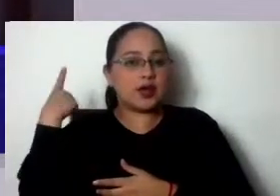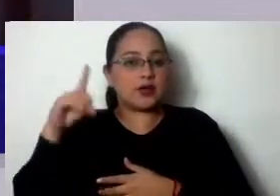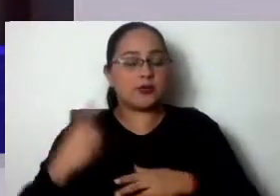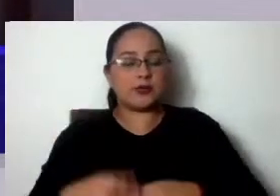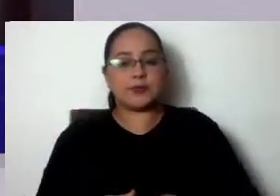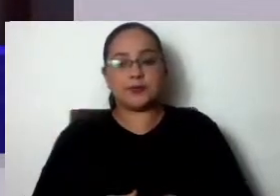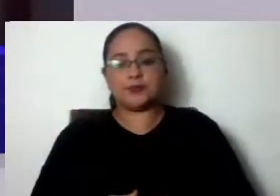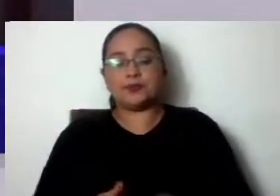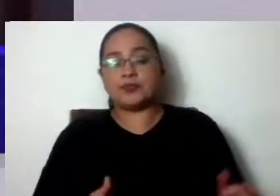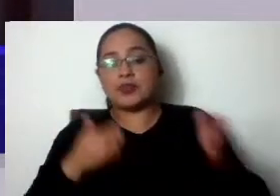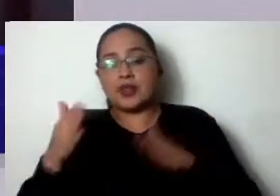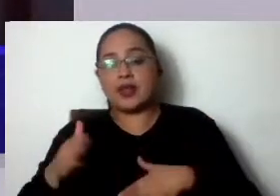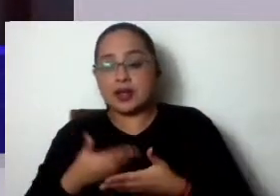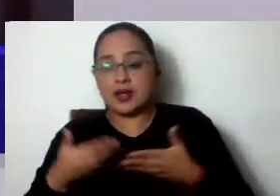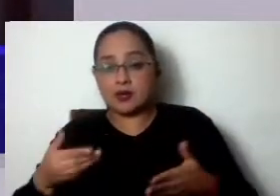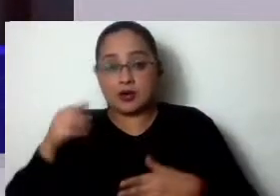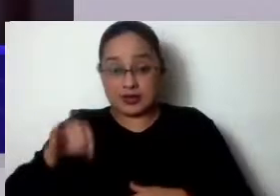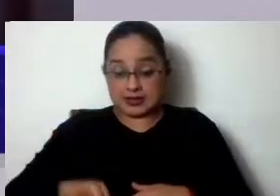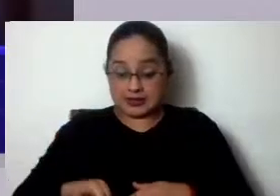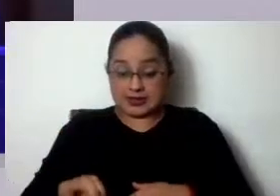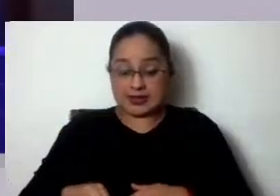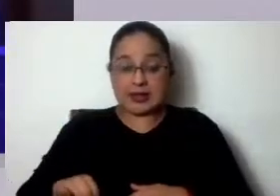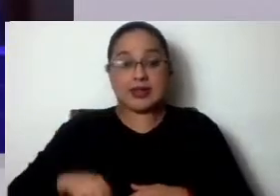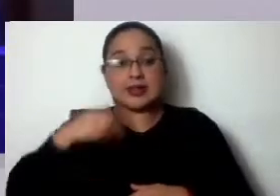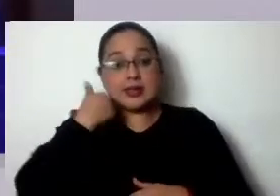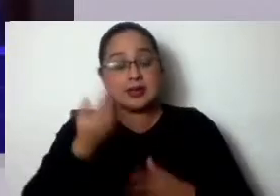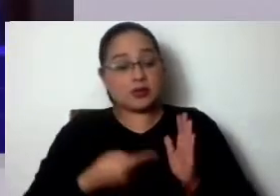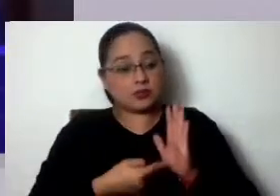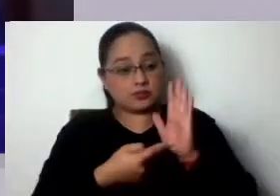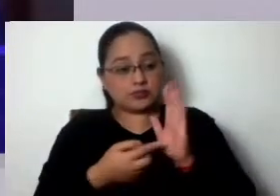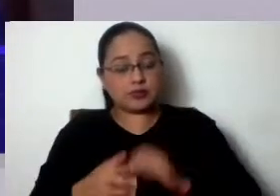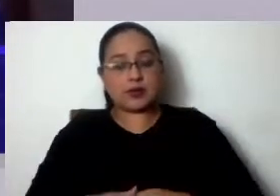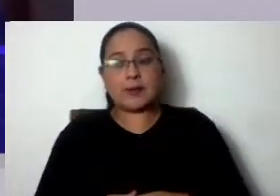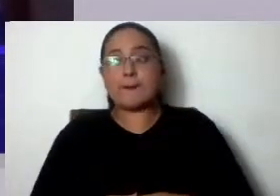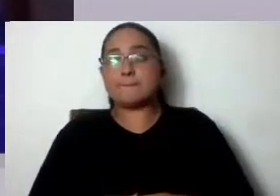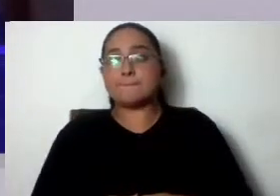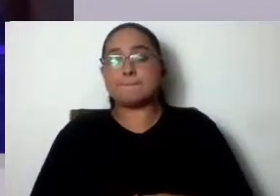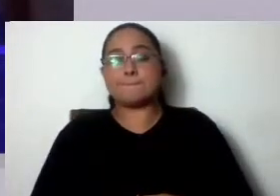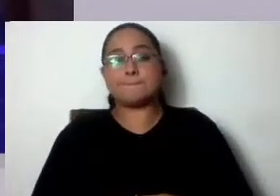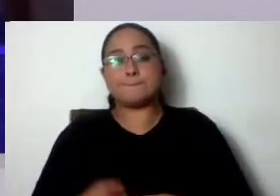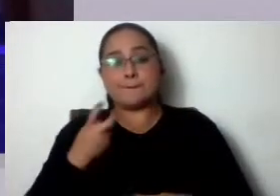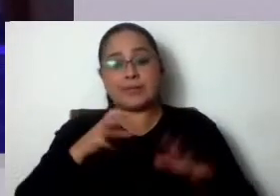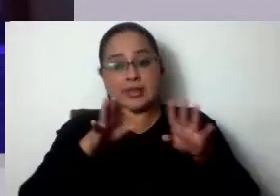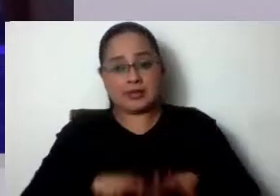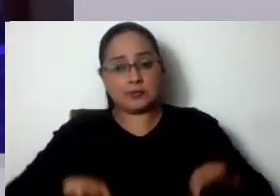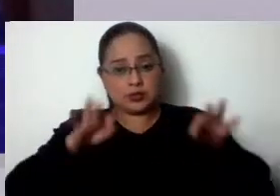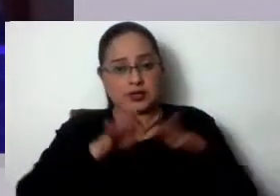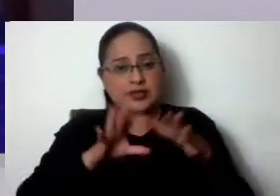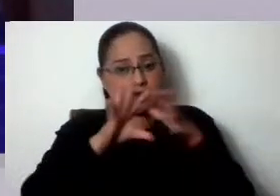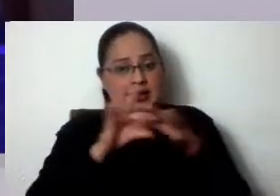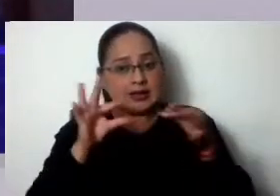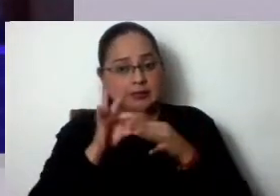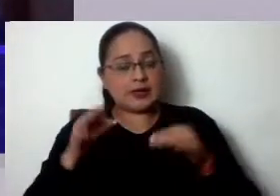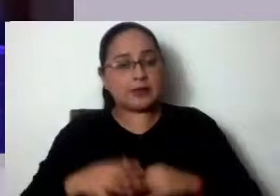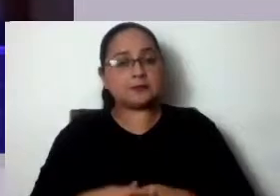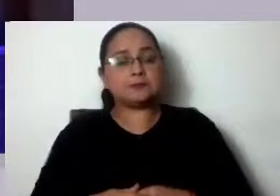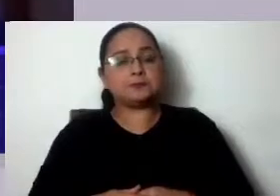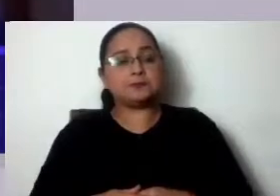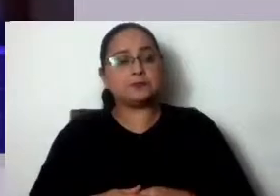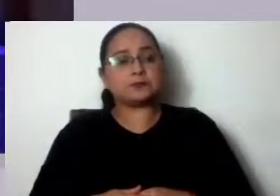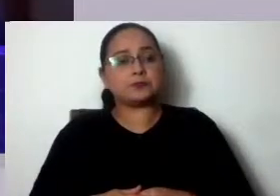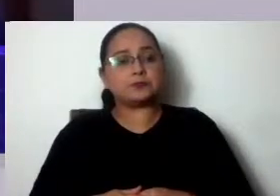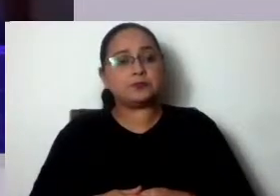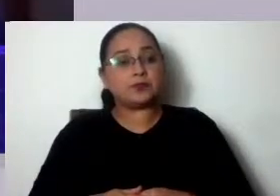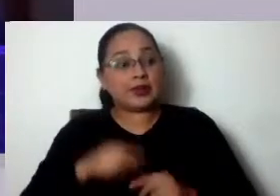interesante que queremos plantear cabe precisar que el criterio jurídico derivado de la anterior determinación